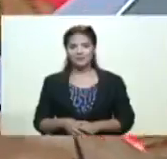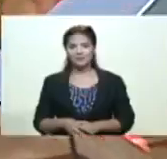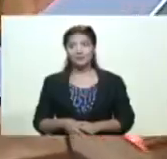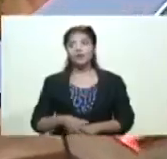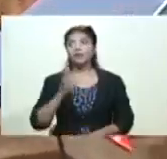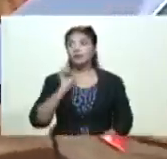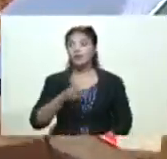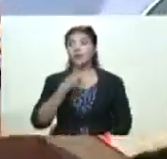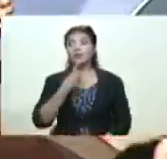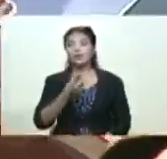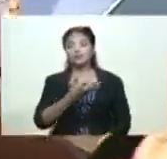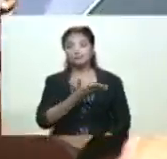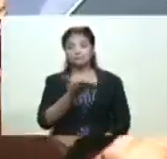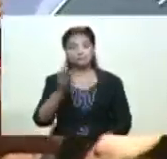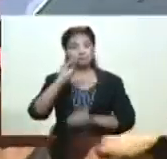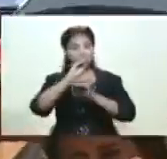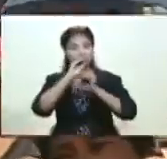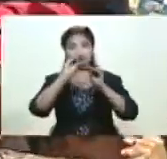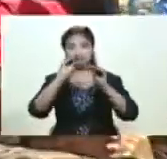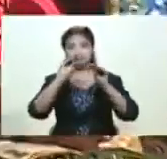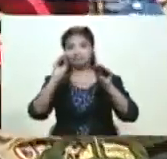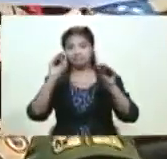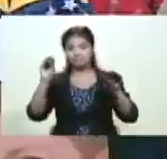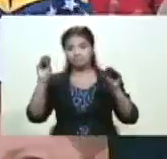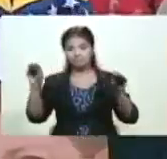Tenemos que decirle